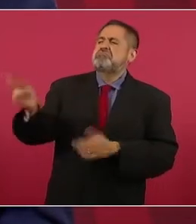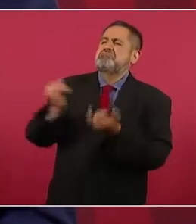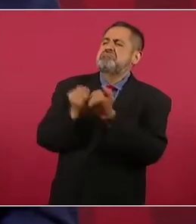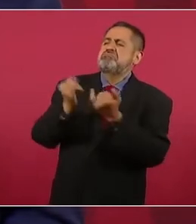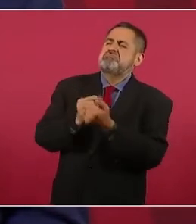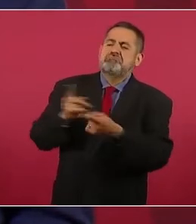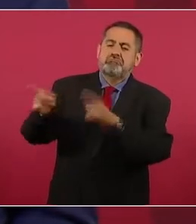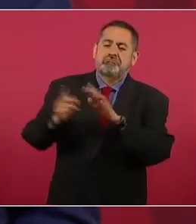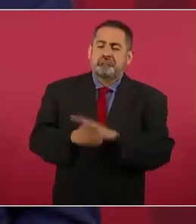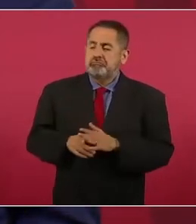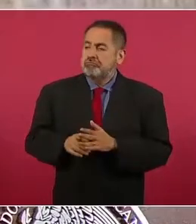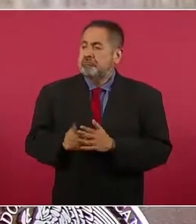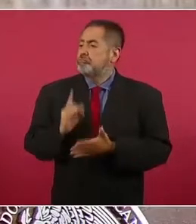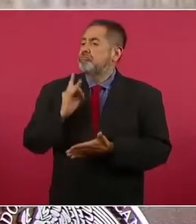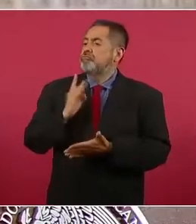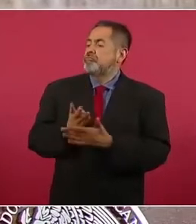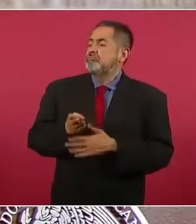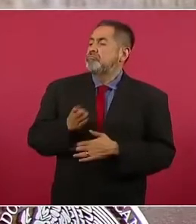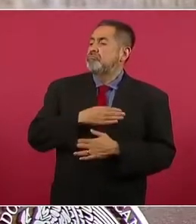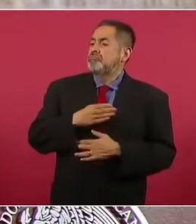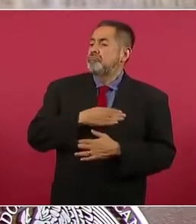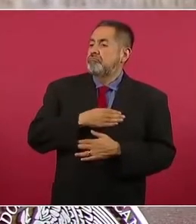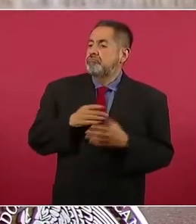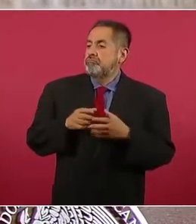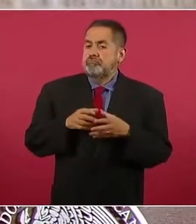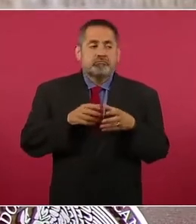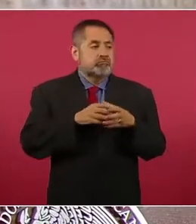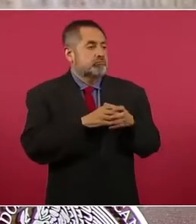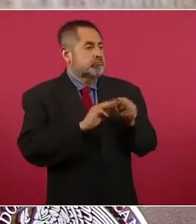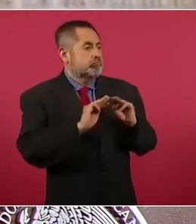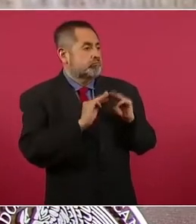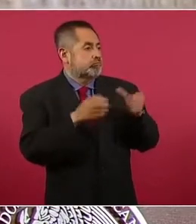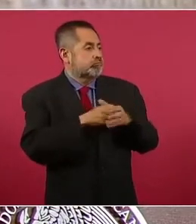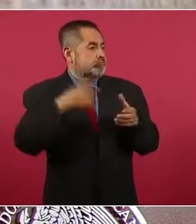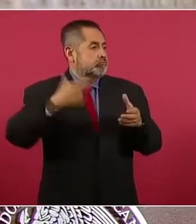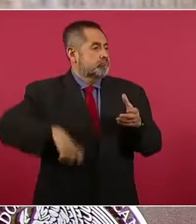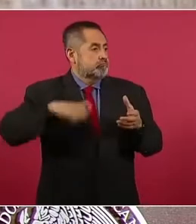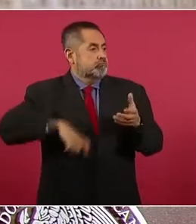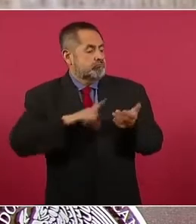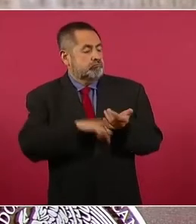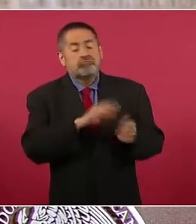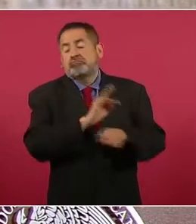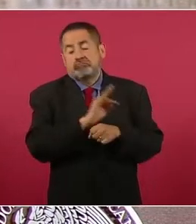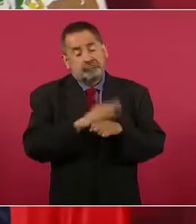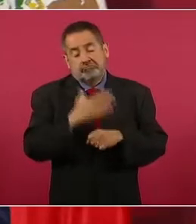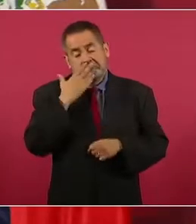los únicos buenos eran los de la mafia del poder económico.